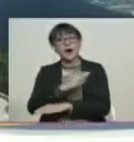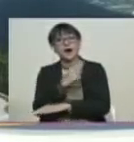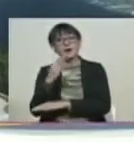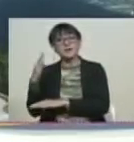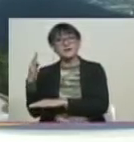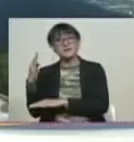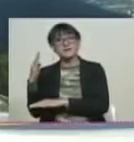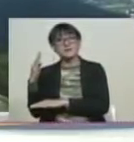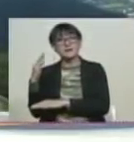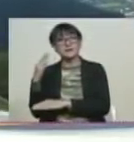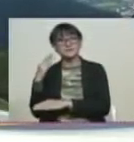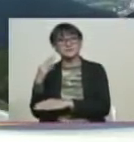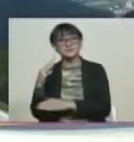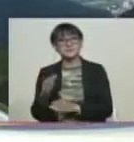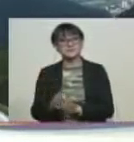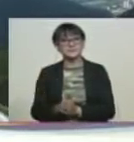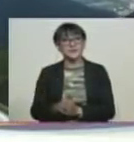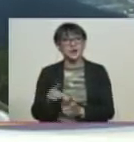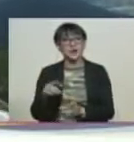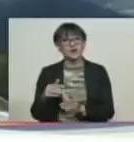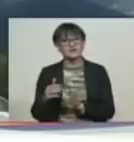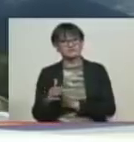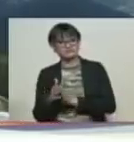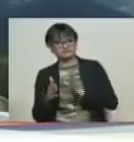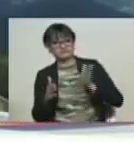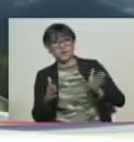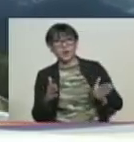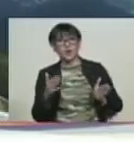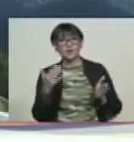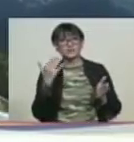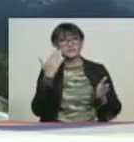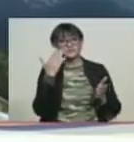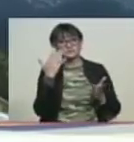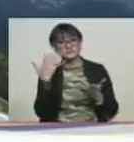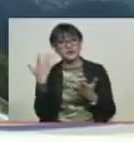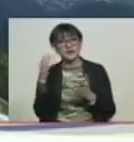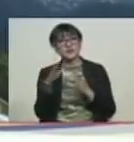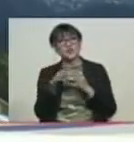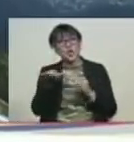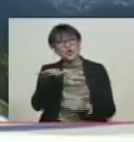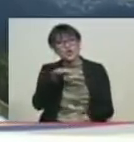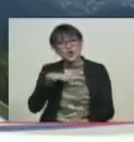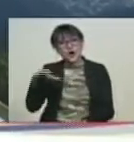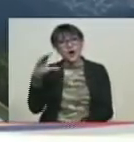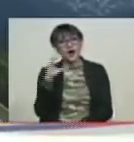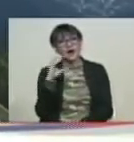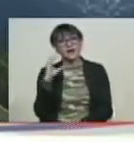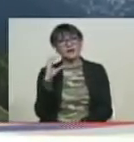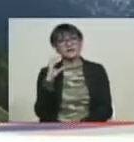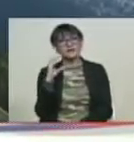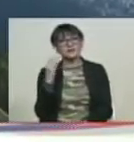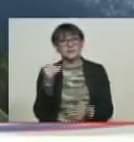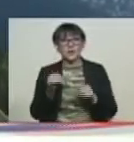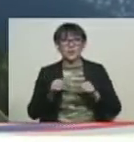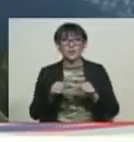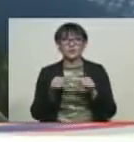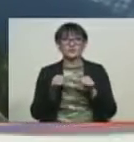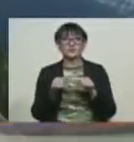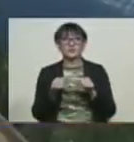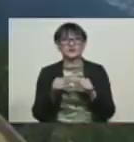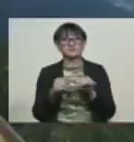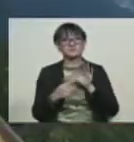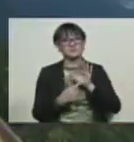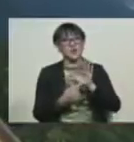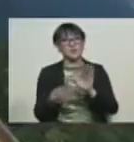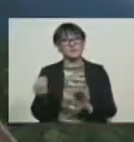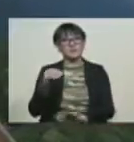se voltea a mi izquierda, puede ver la magnificencia de la Gran Caracas, de Caracas la Bella. Vamos a continuar, Gregory, por favor.